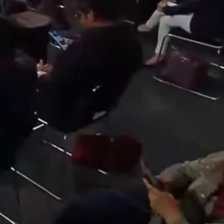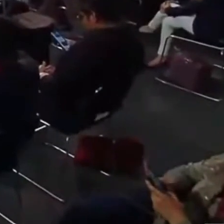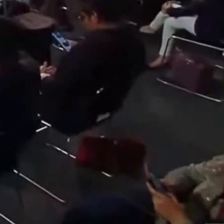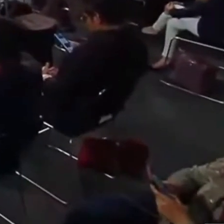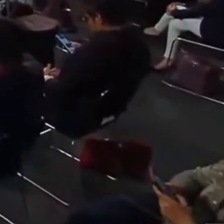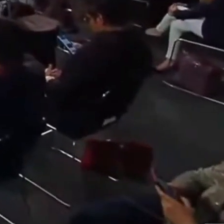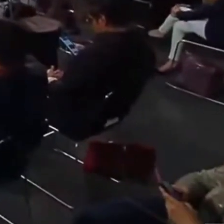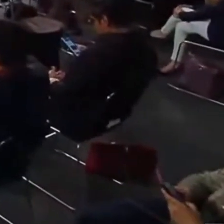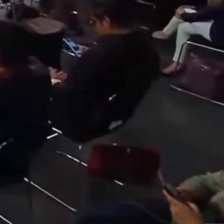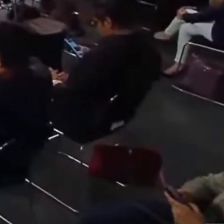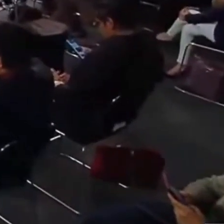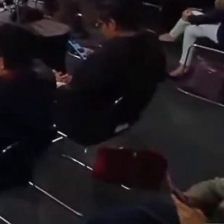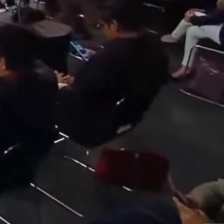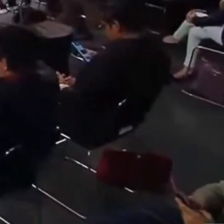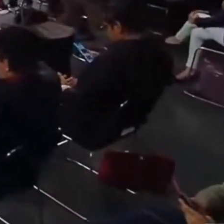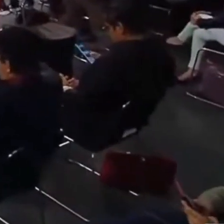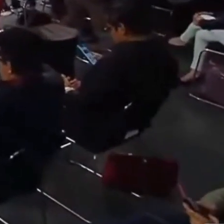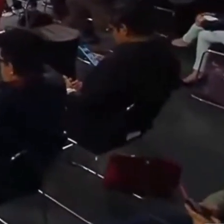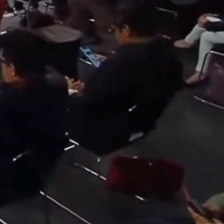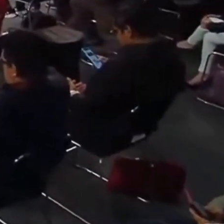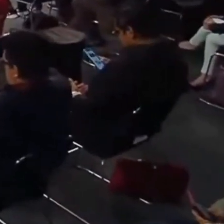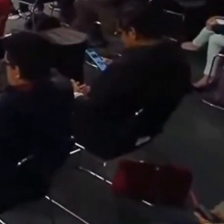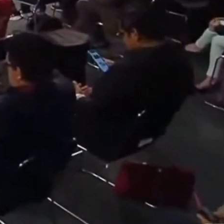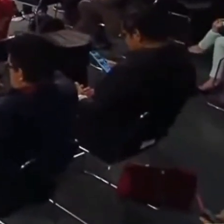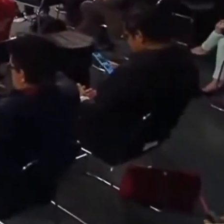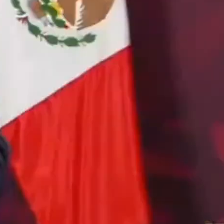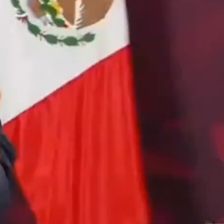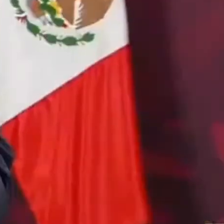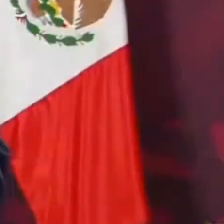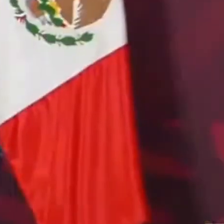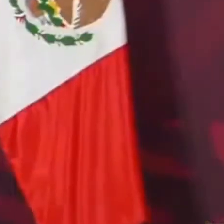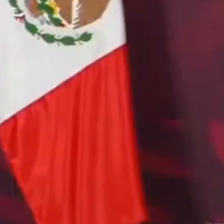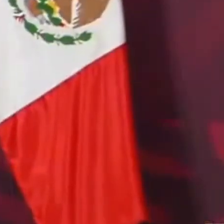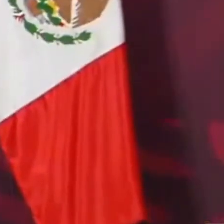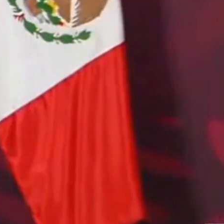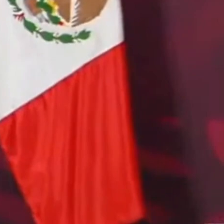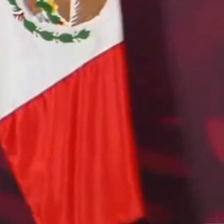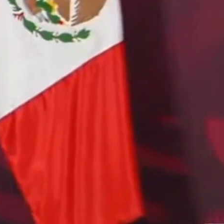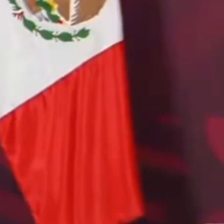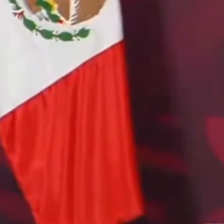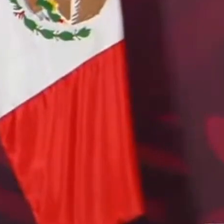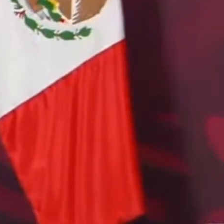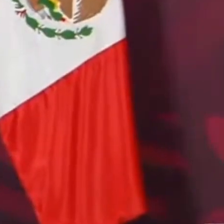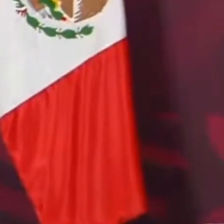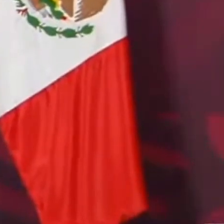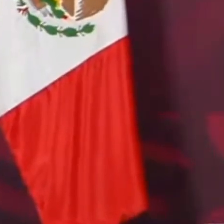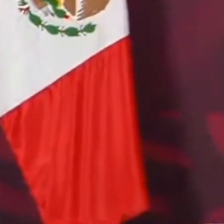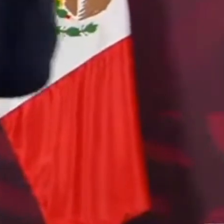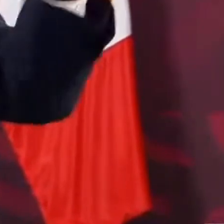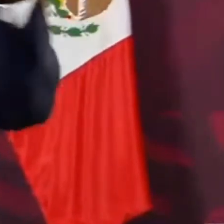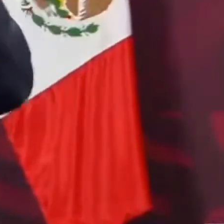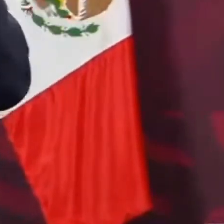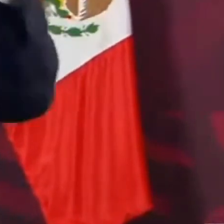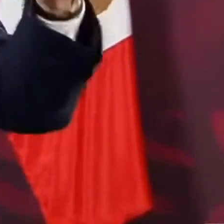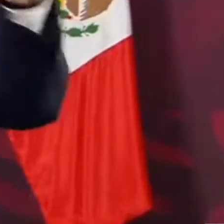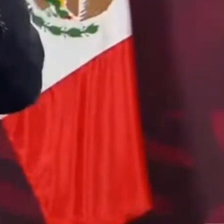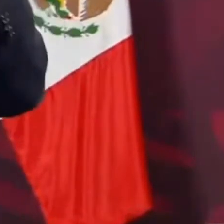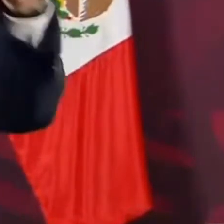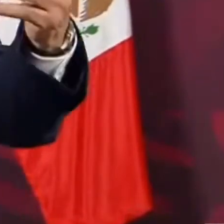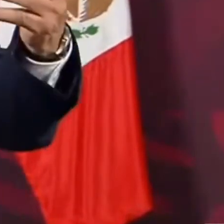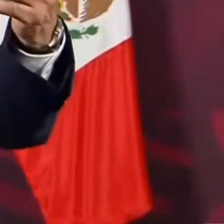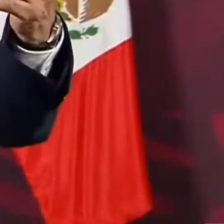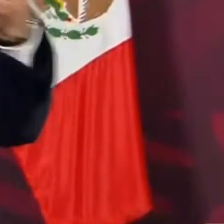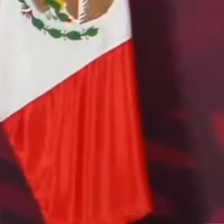que desapareciera la empresa pública, en este caso la Comisión Federal de Electricidad, para que todo el mercado de la